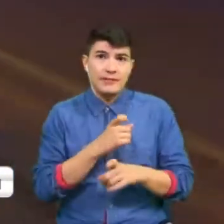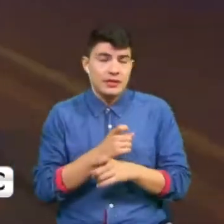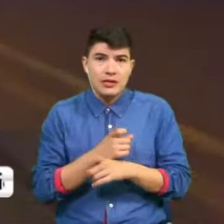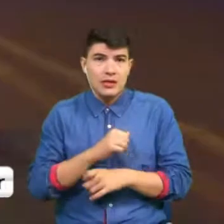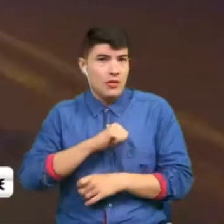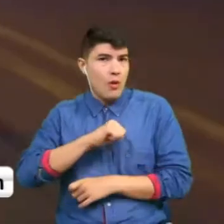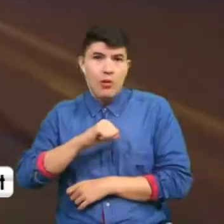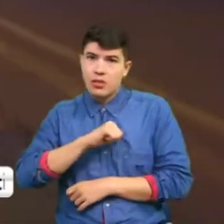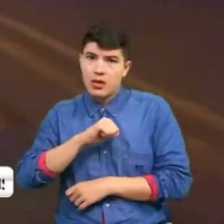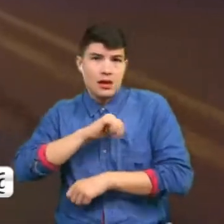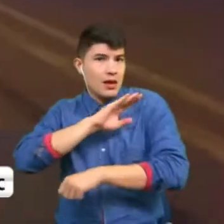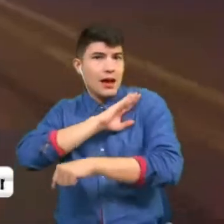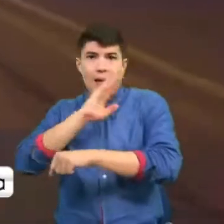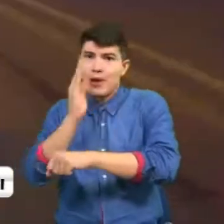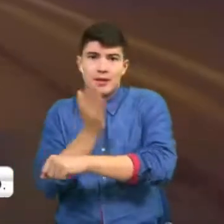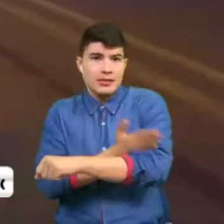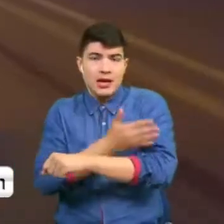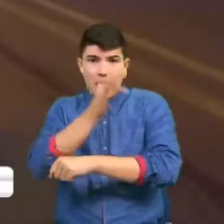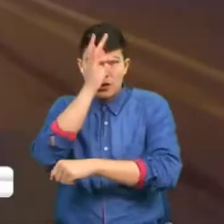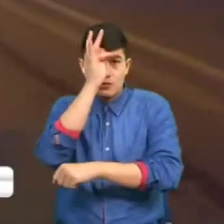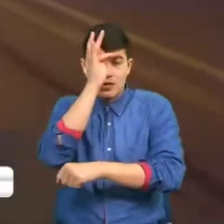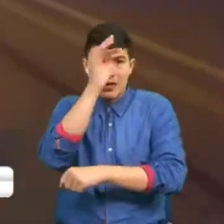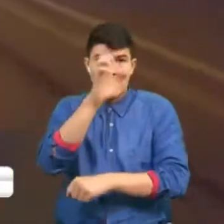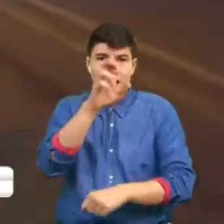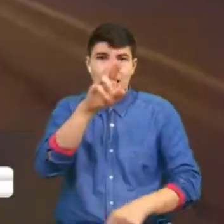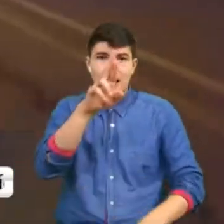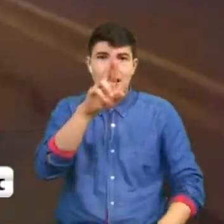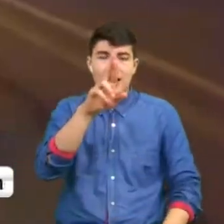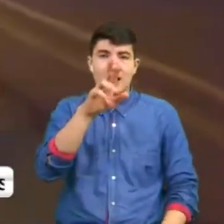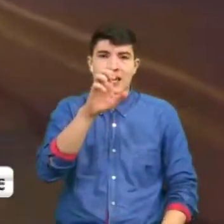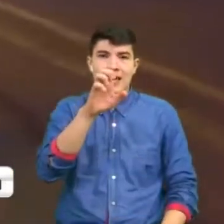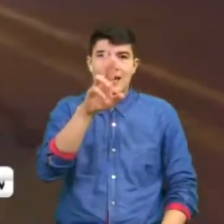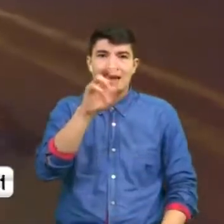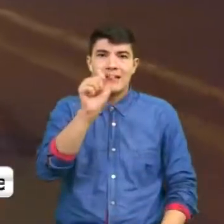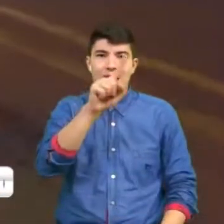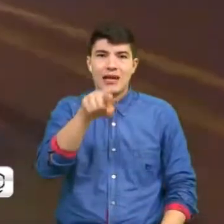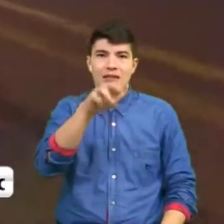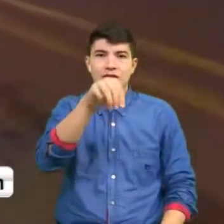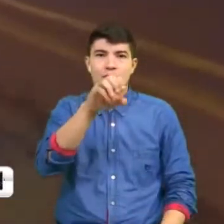tenemos la capacidad, el hospital Erasmo Meoz hace lo que puede.